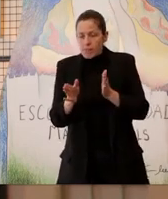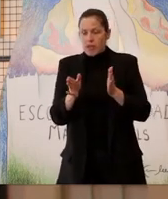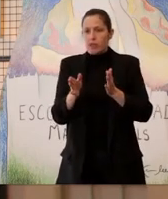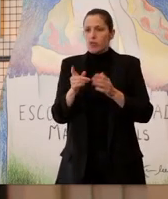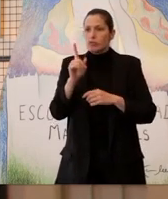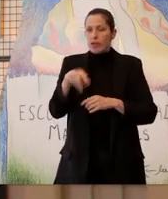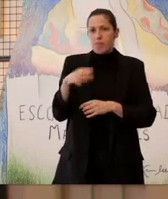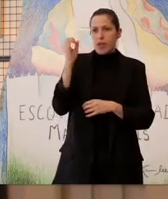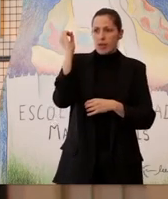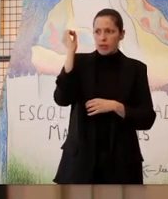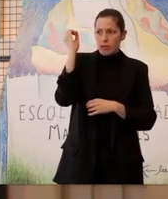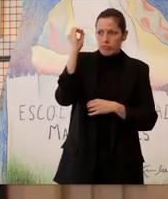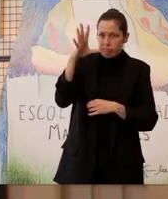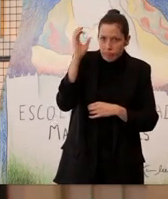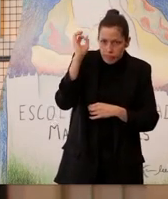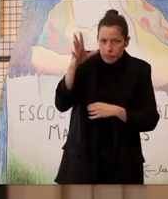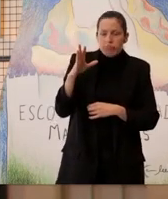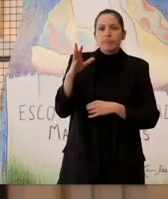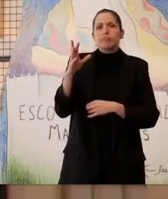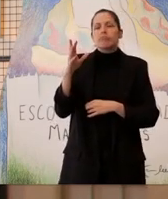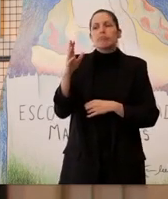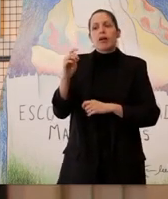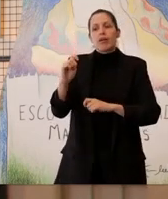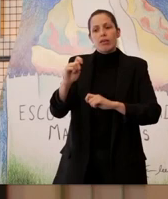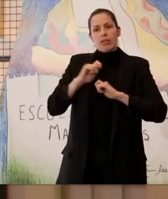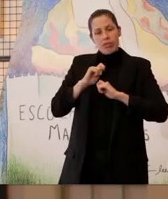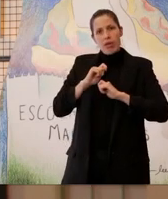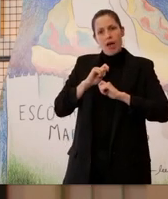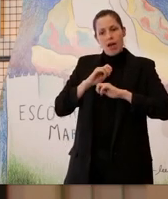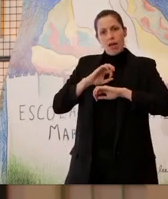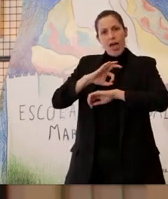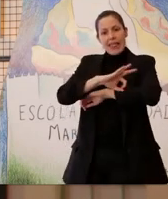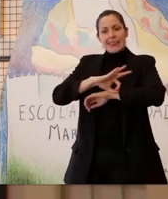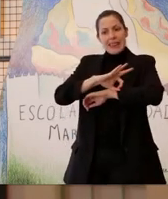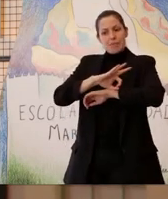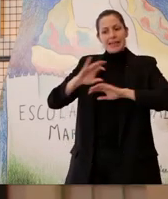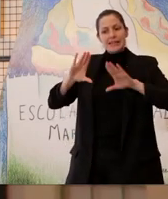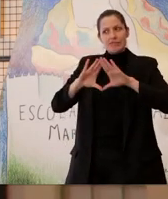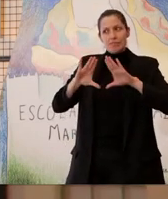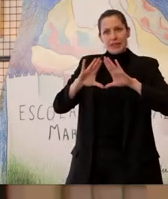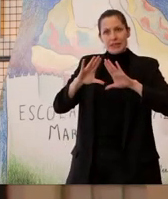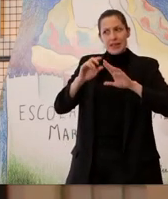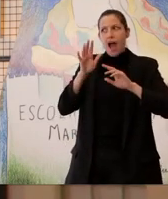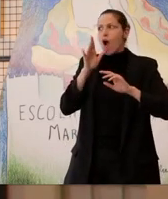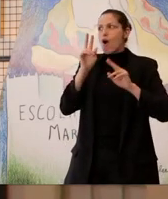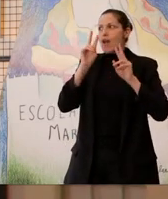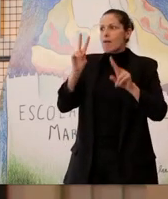pongan deberes feministas y claro ya tengo yo a Lucía pensando la presidenta